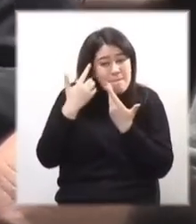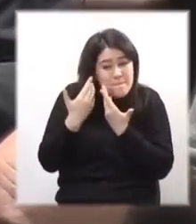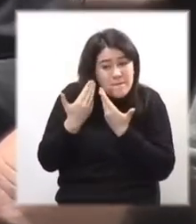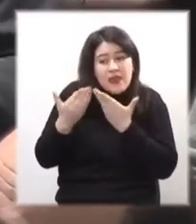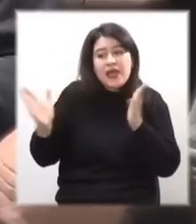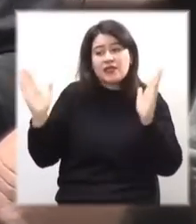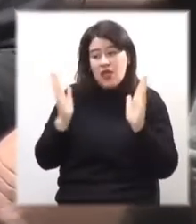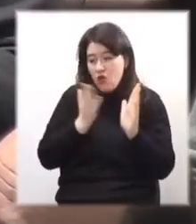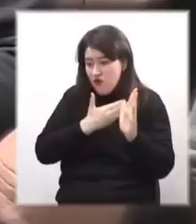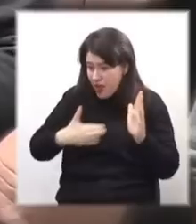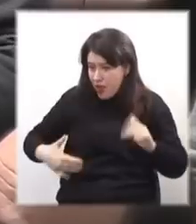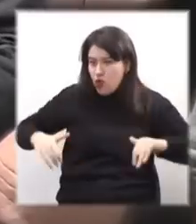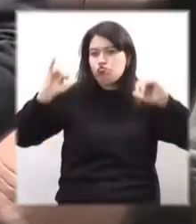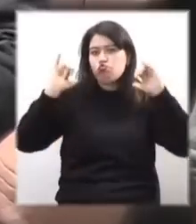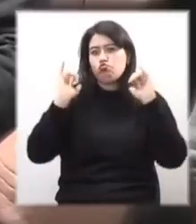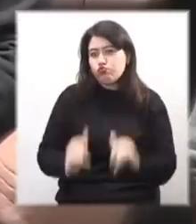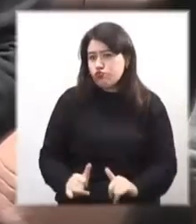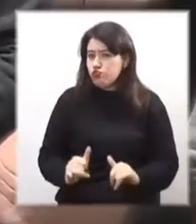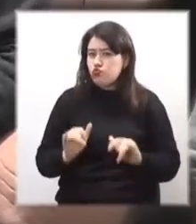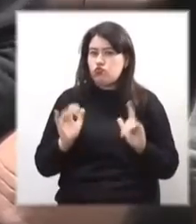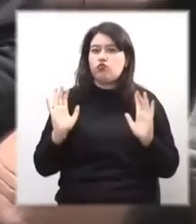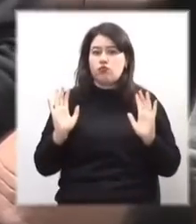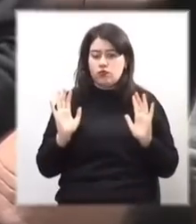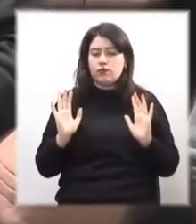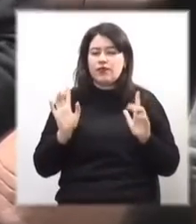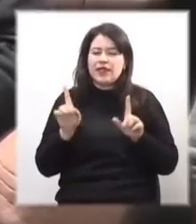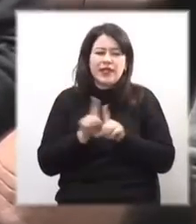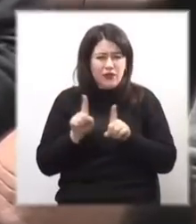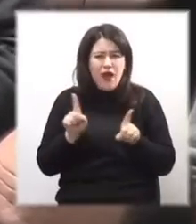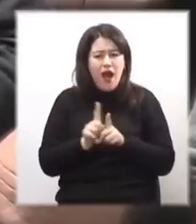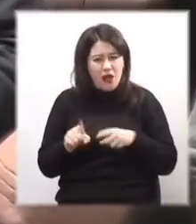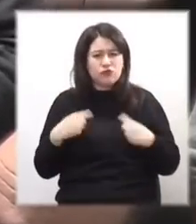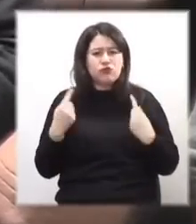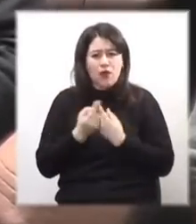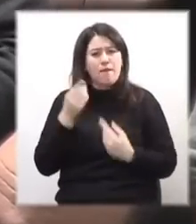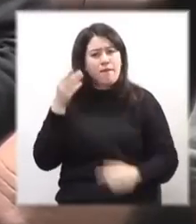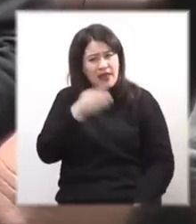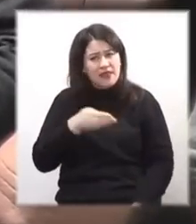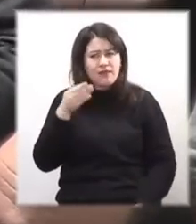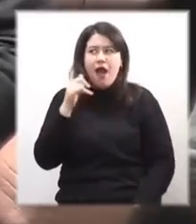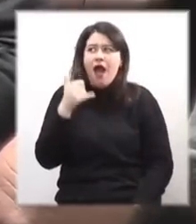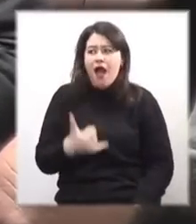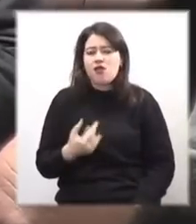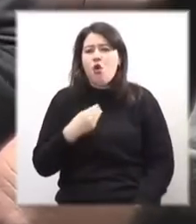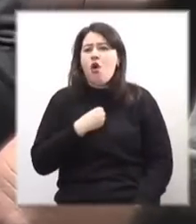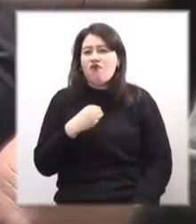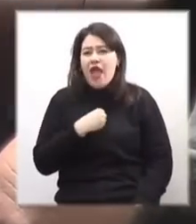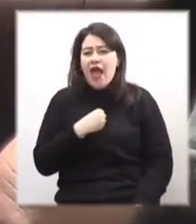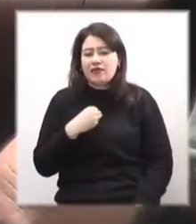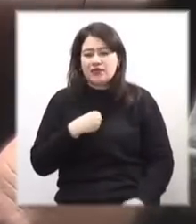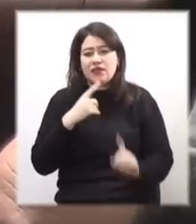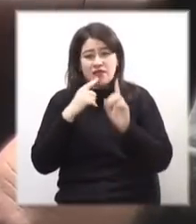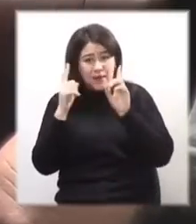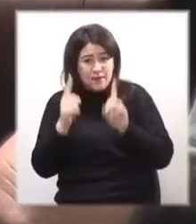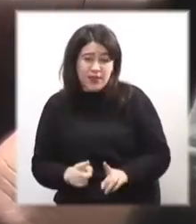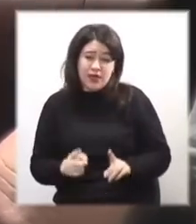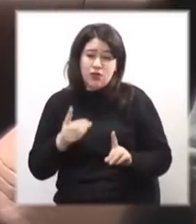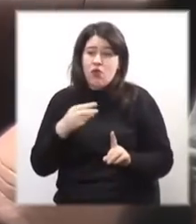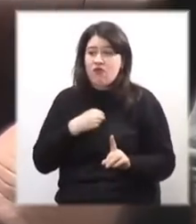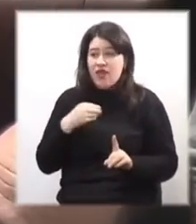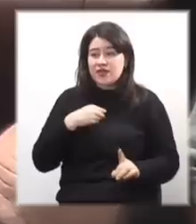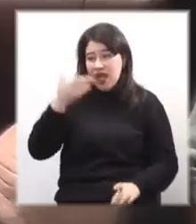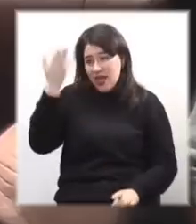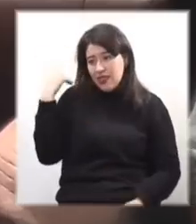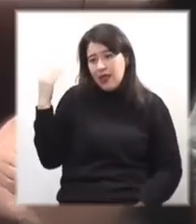a principio del periodo. Nosotros igualmente estamos participando y lo hacemos de buena fe, como estuvimos también de buena fe